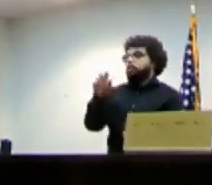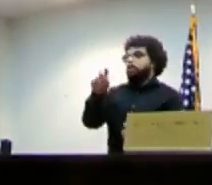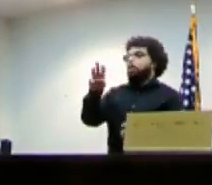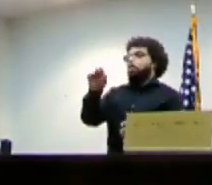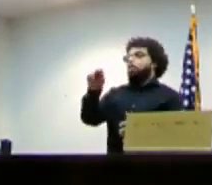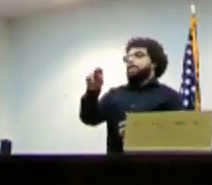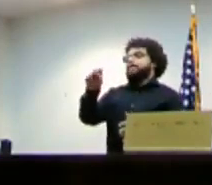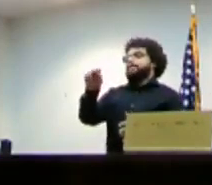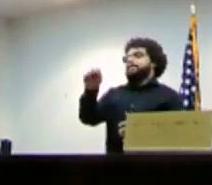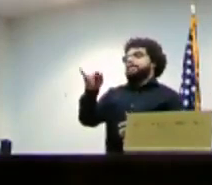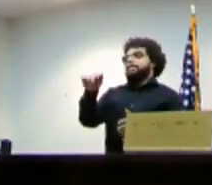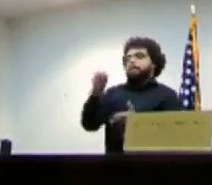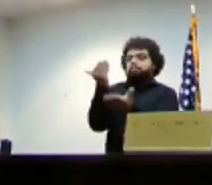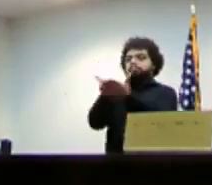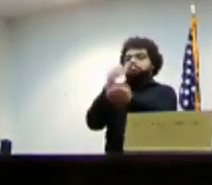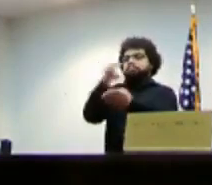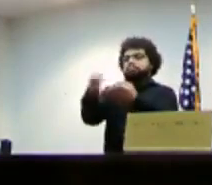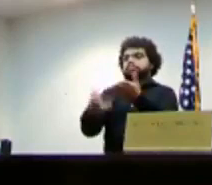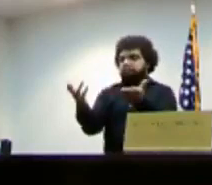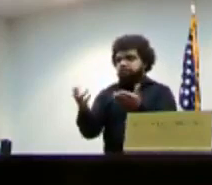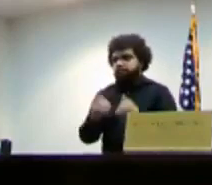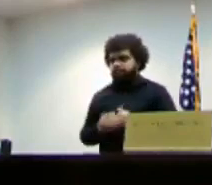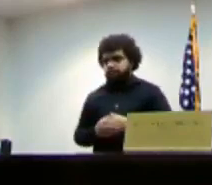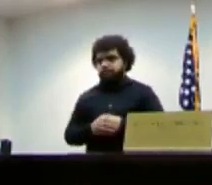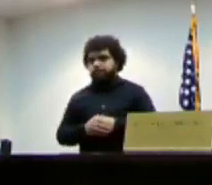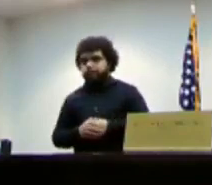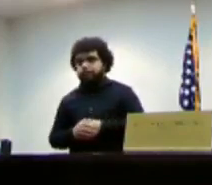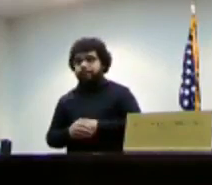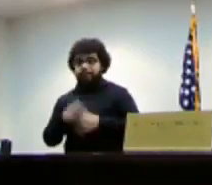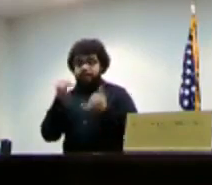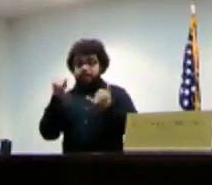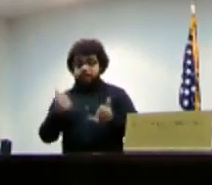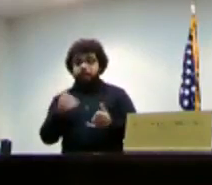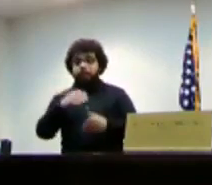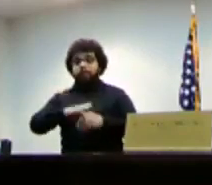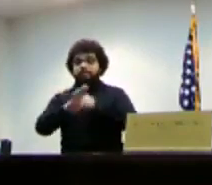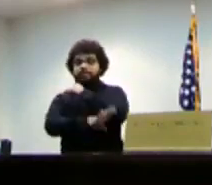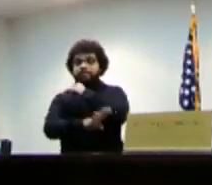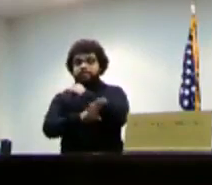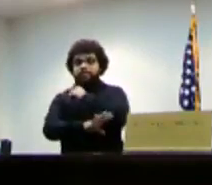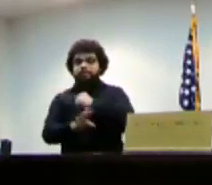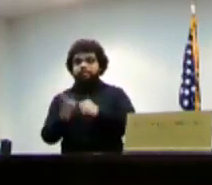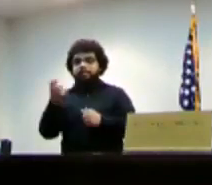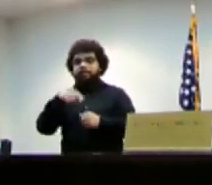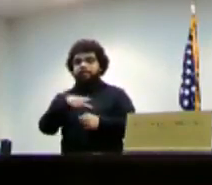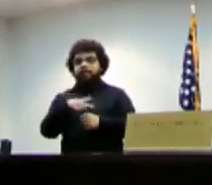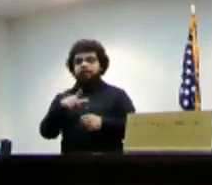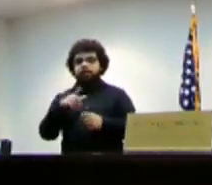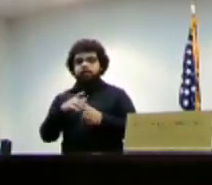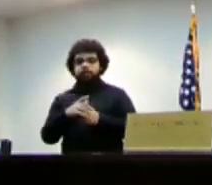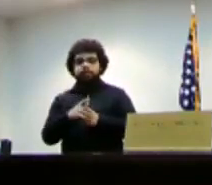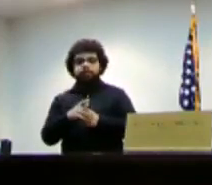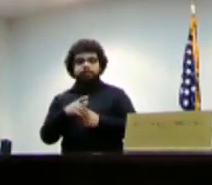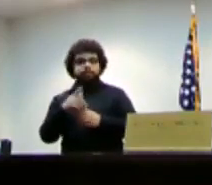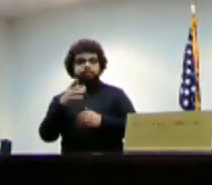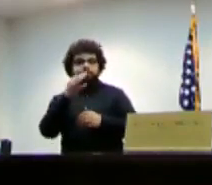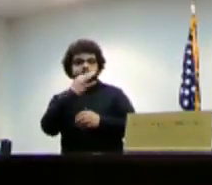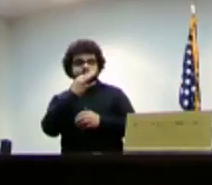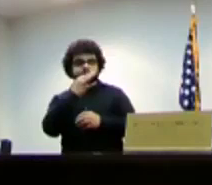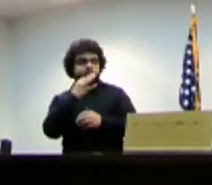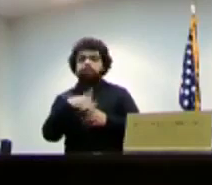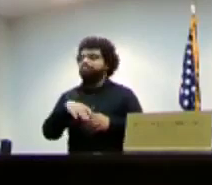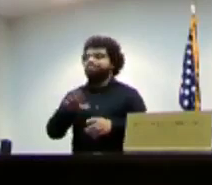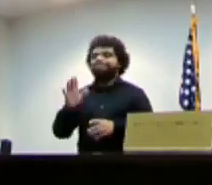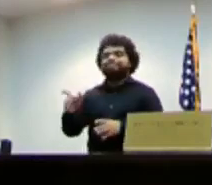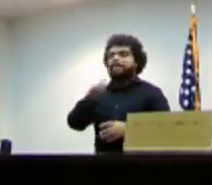cuenta. Ahora en septiembre se cumple el primer trimestre donde ellos rendirán su informe completo. No es la pregunta,